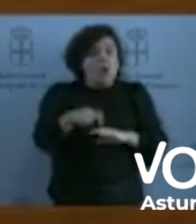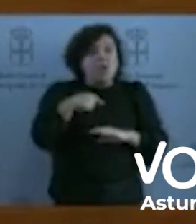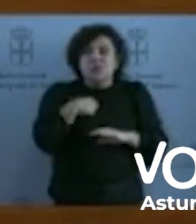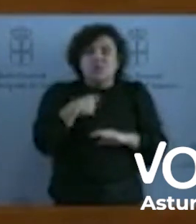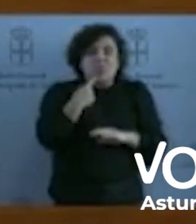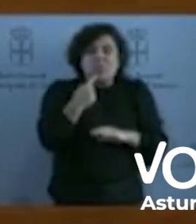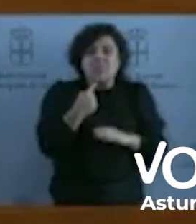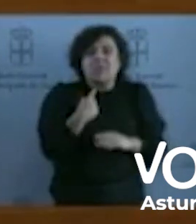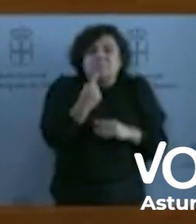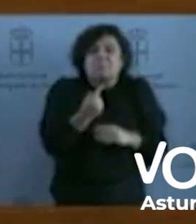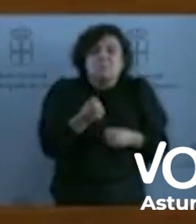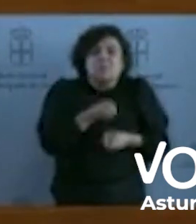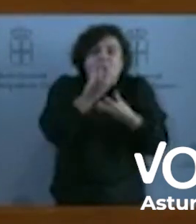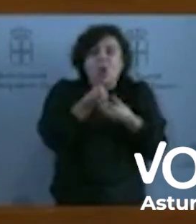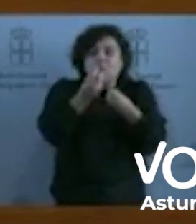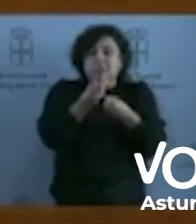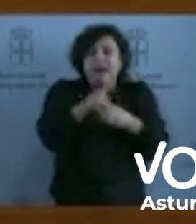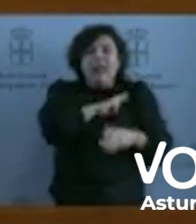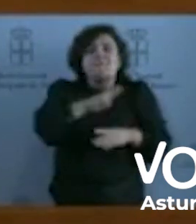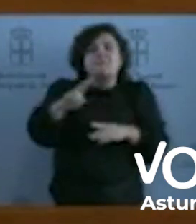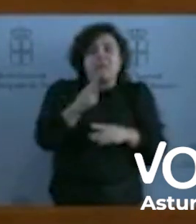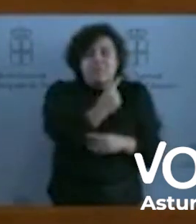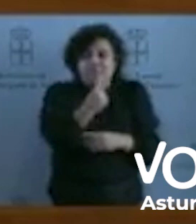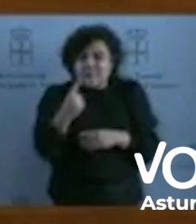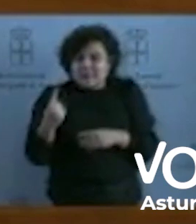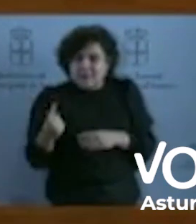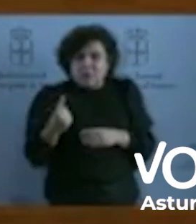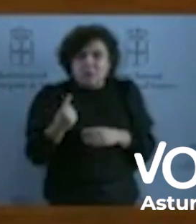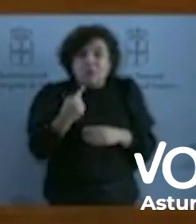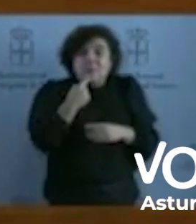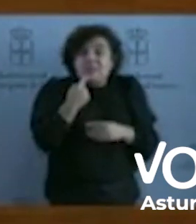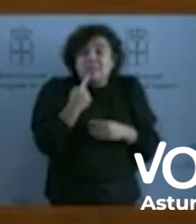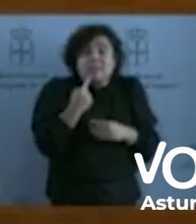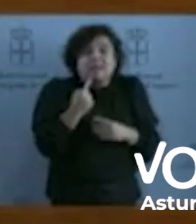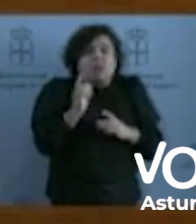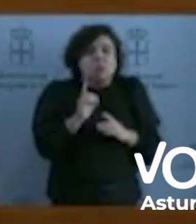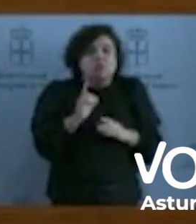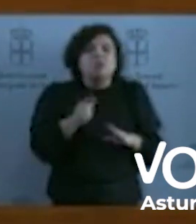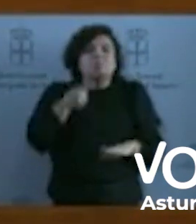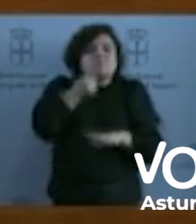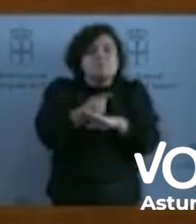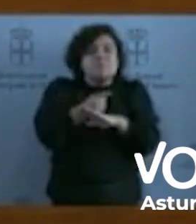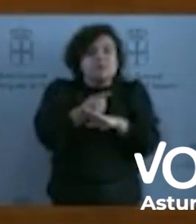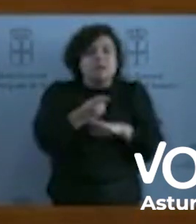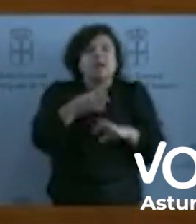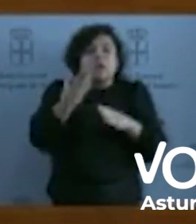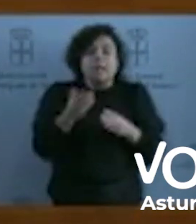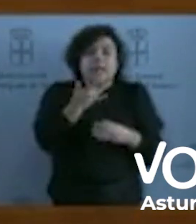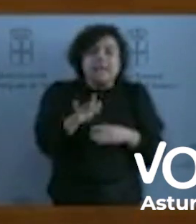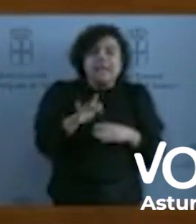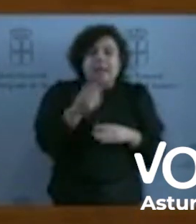aspira a imponer coactivamente las ideas y creencias del grupo que ejerce el poder, prohibiendo aquello que les disgusta o imponiendo aquello que se les